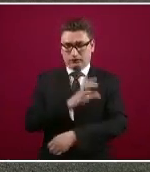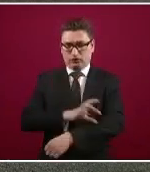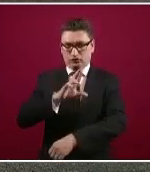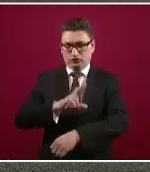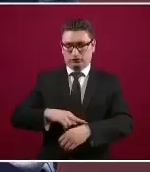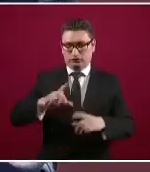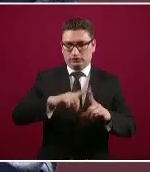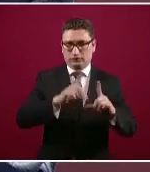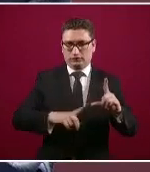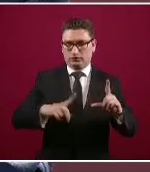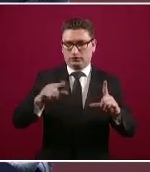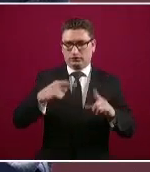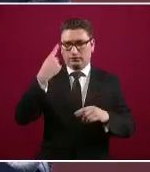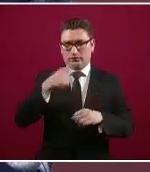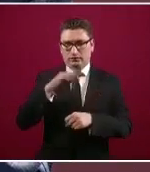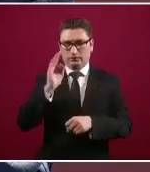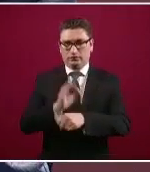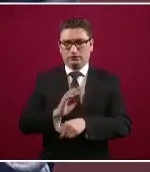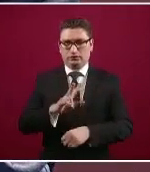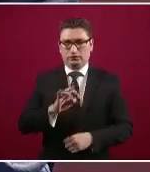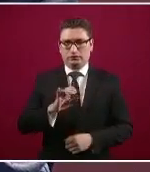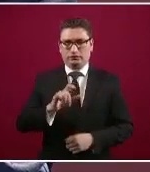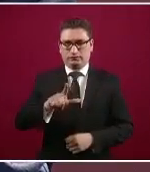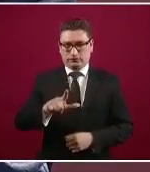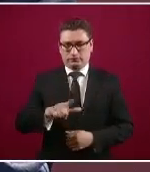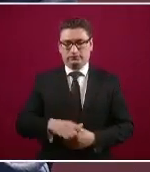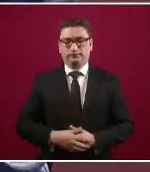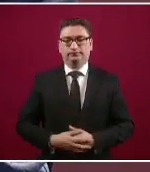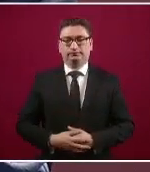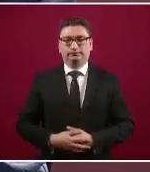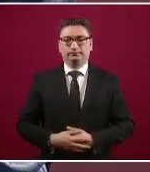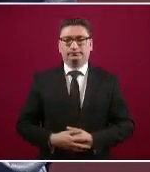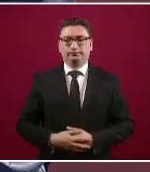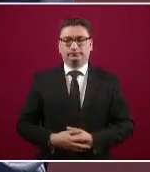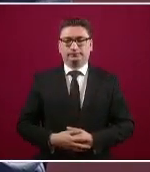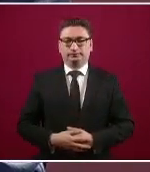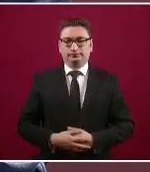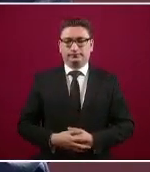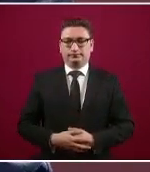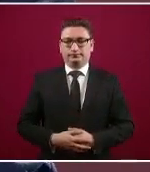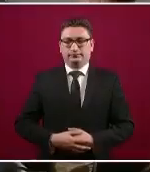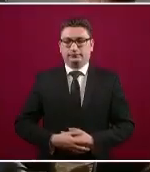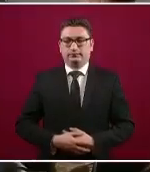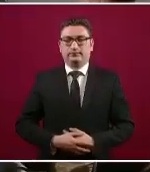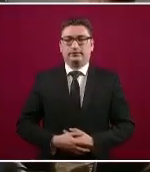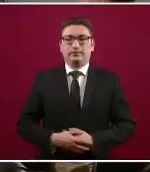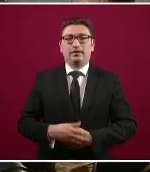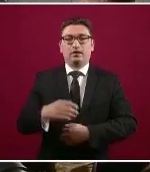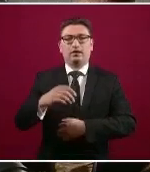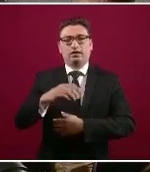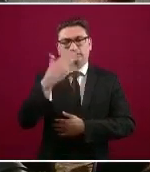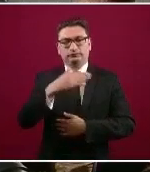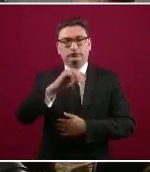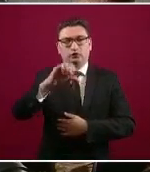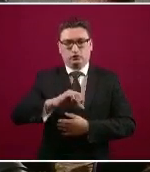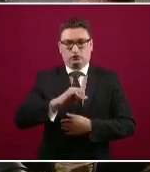nacional de Protección Civil. Este es el programa para